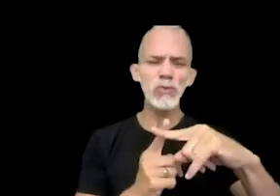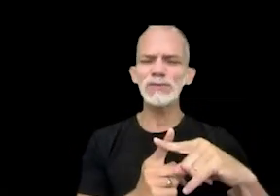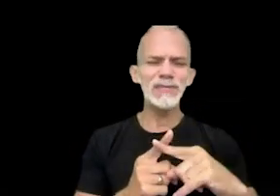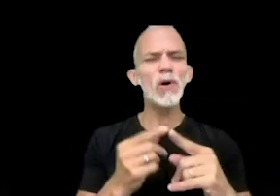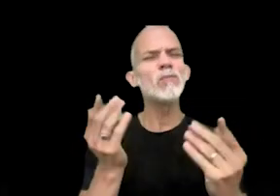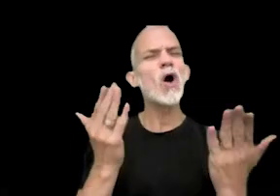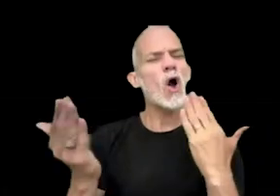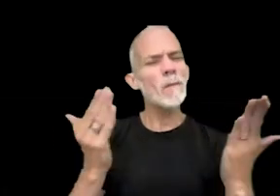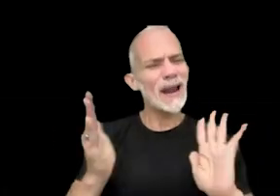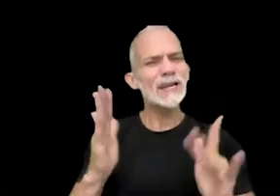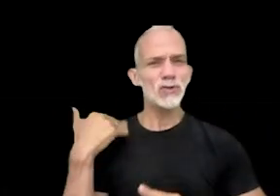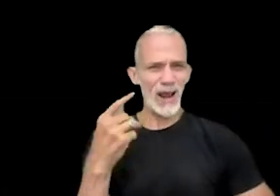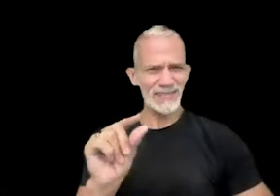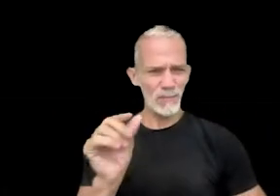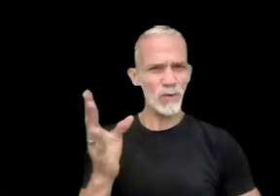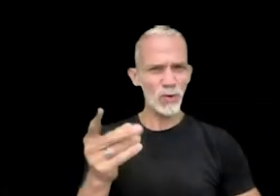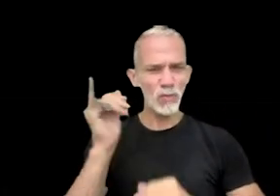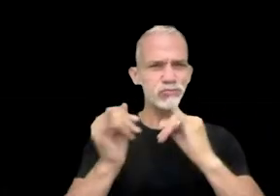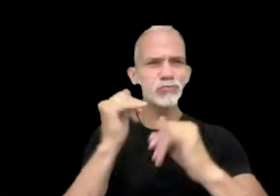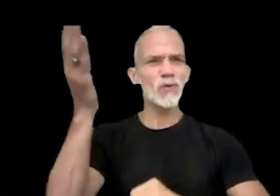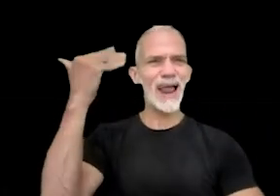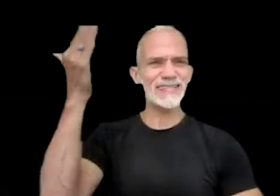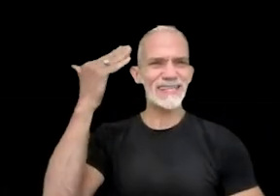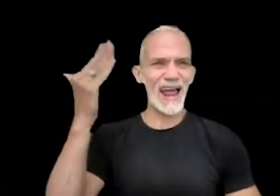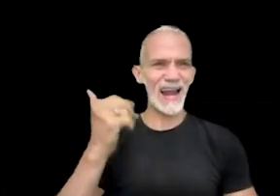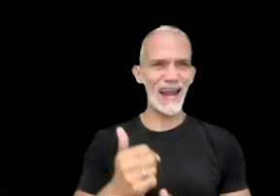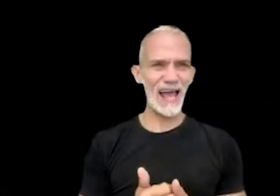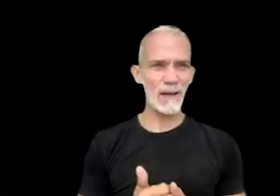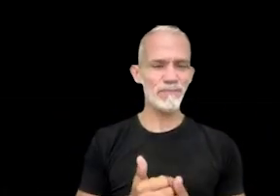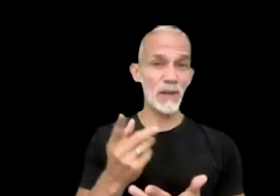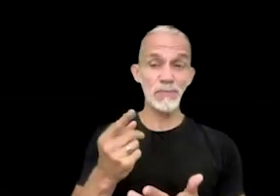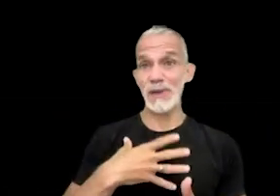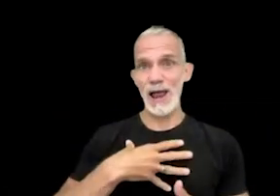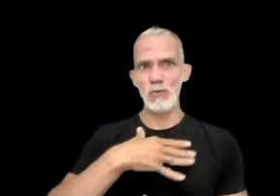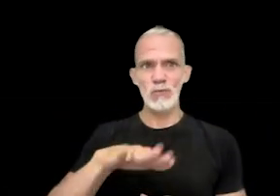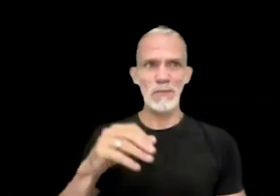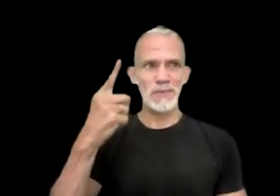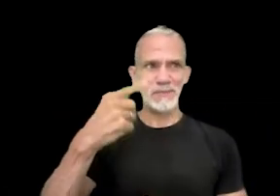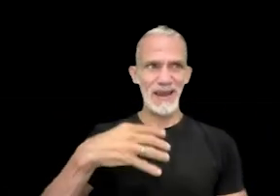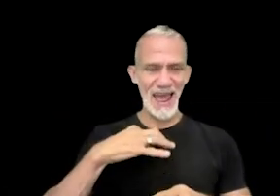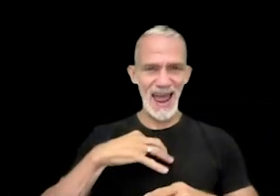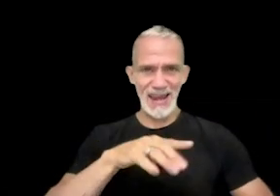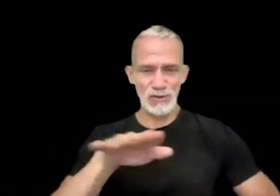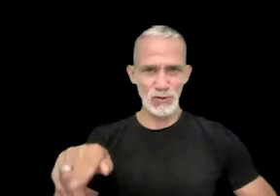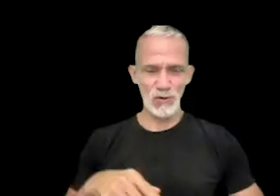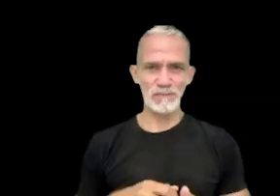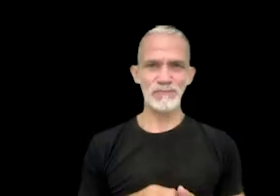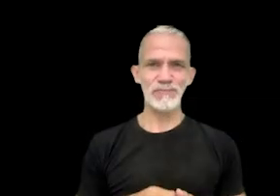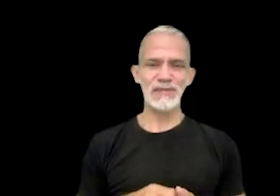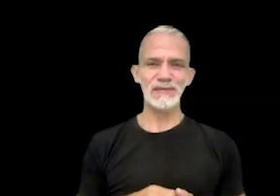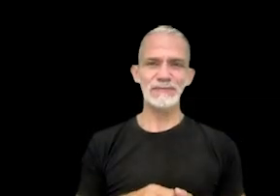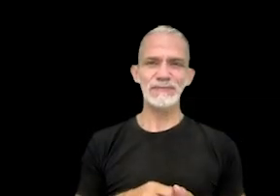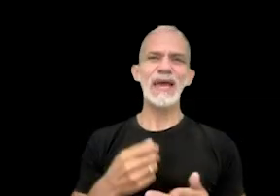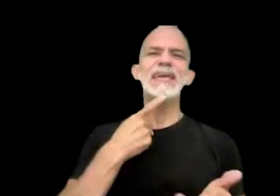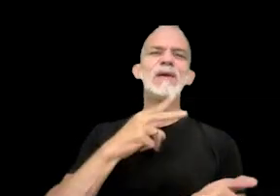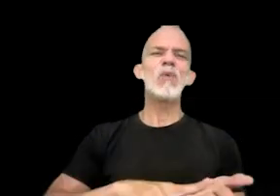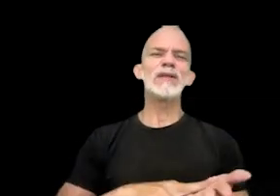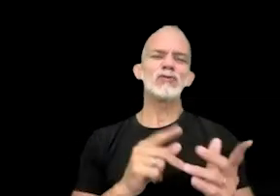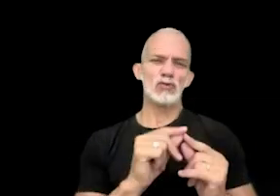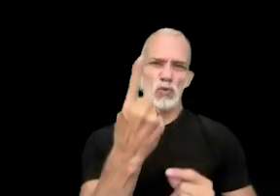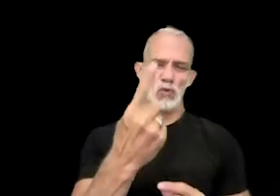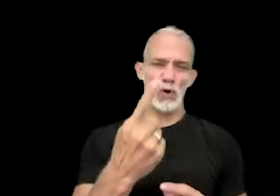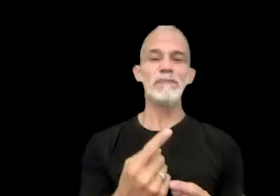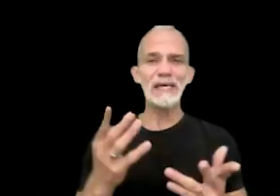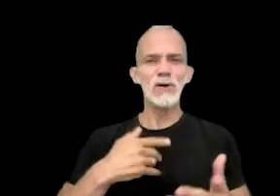analogía que hice hace poquito tiempo dando una charla para mis alumnos de primer año, perdón, de impuestos 1, donde